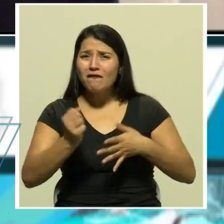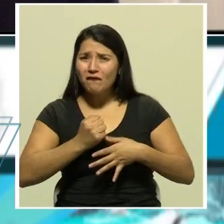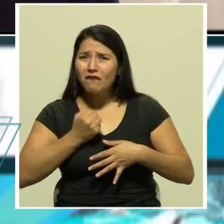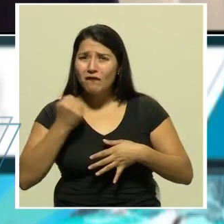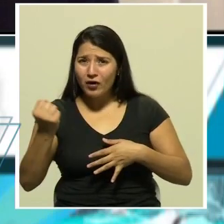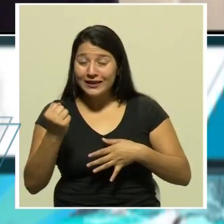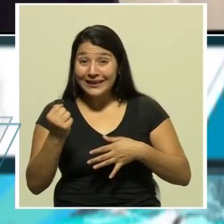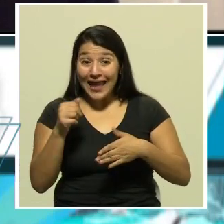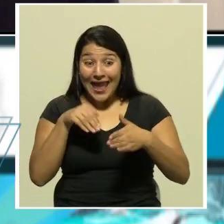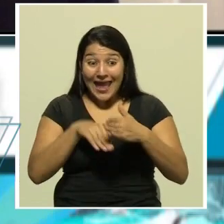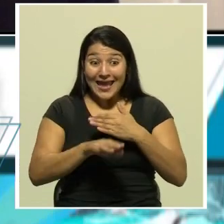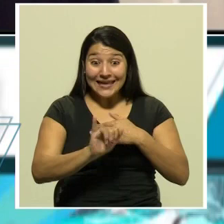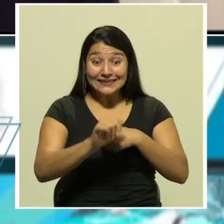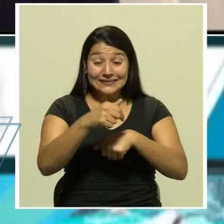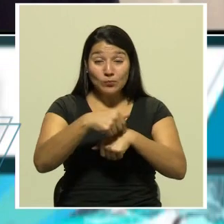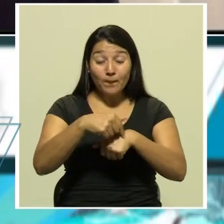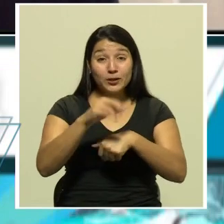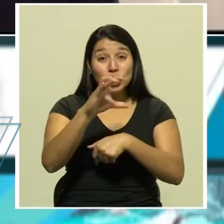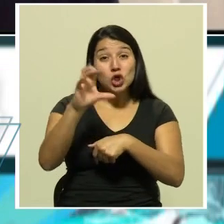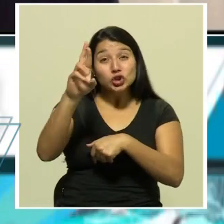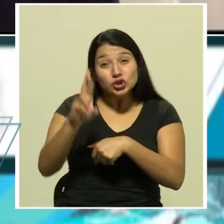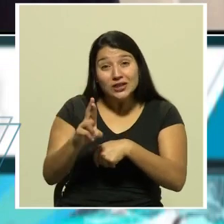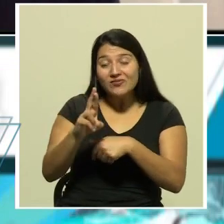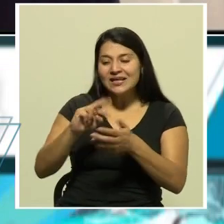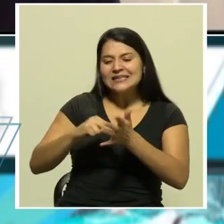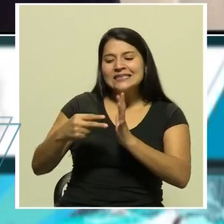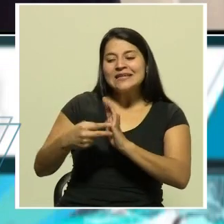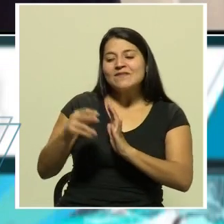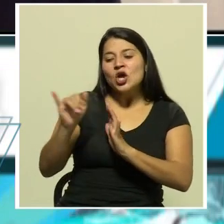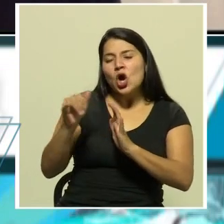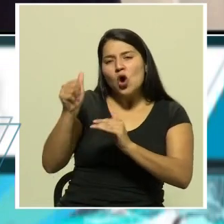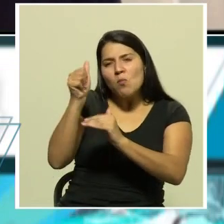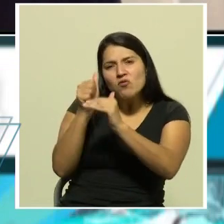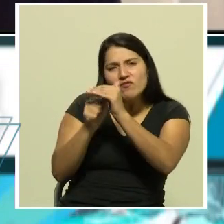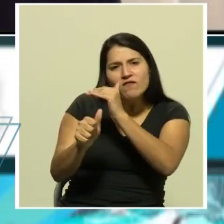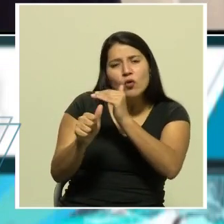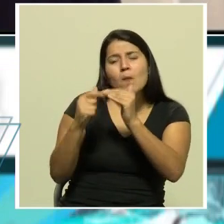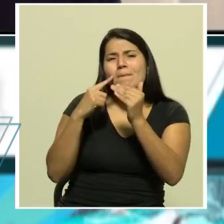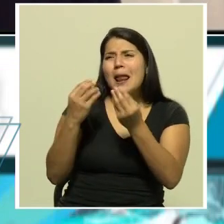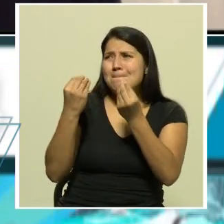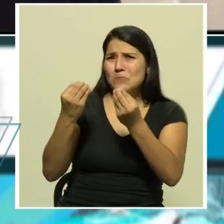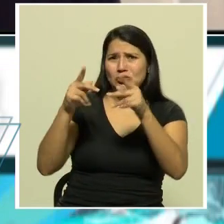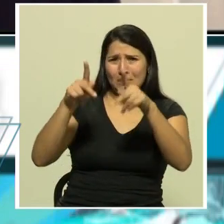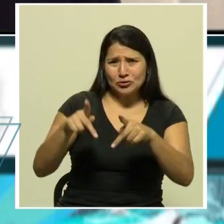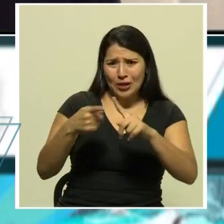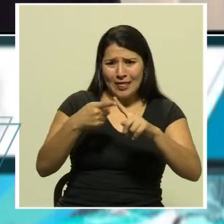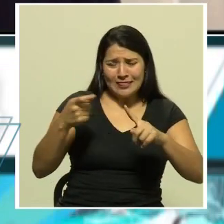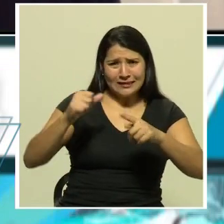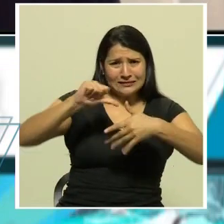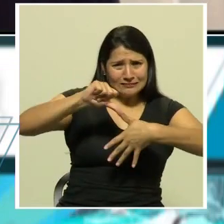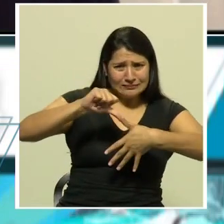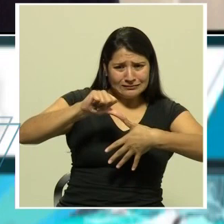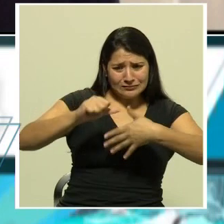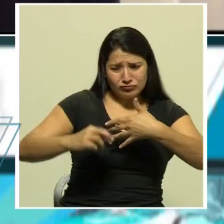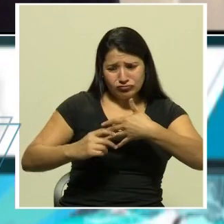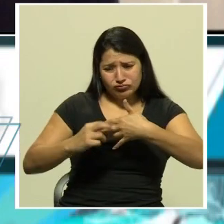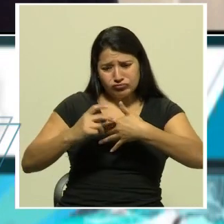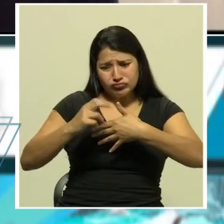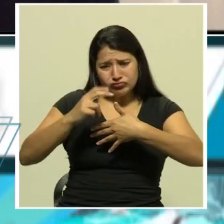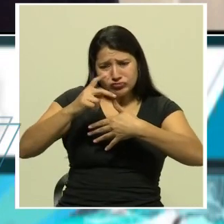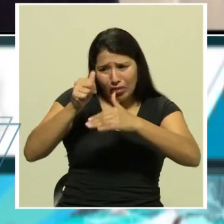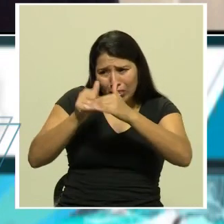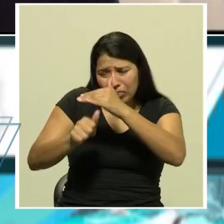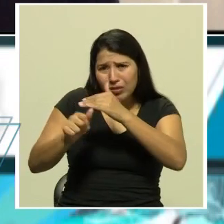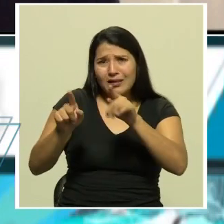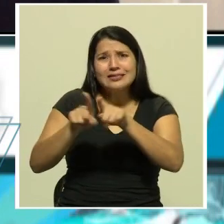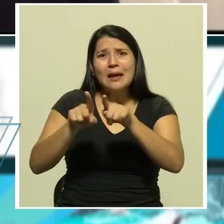un refugio para muchas personas que vinieron aquí desde Sudamérica, perseguidas, de distintos países de Colombia,